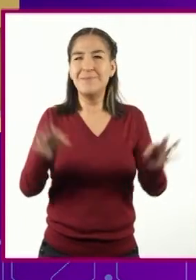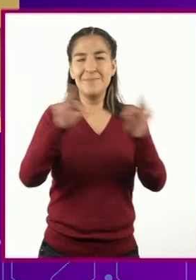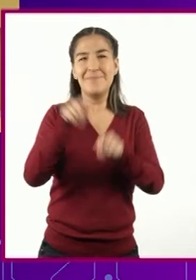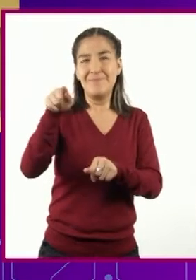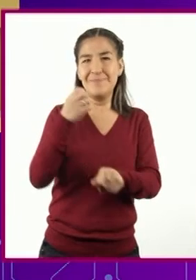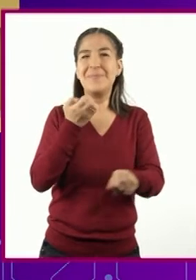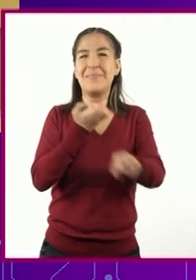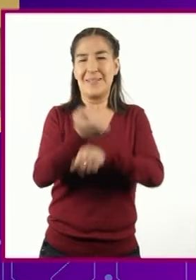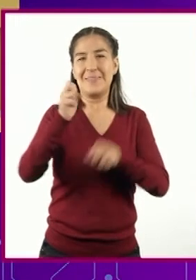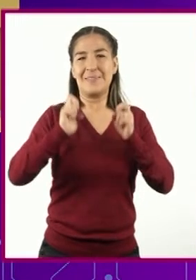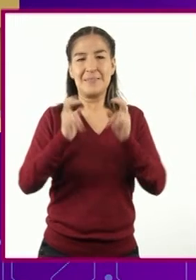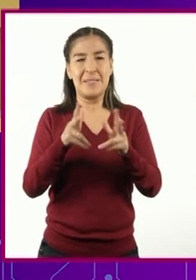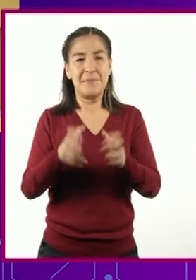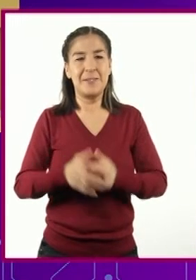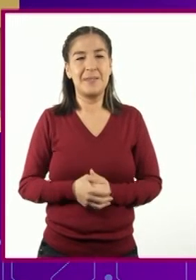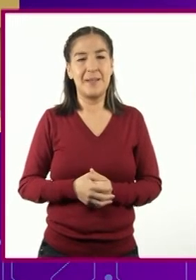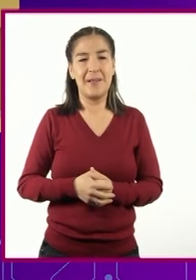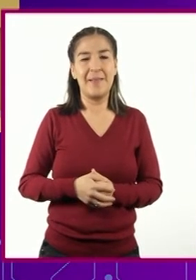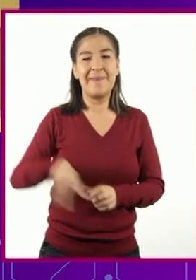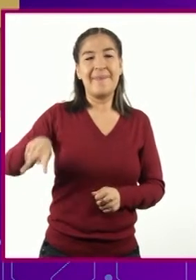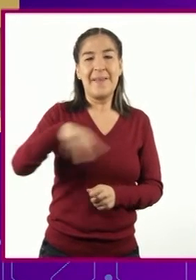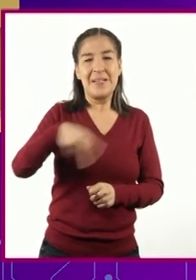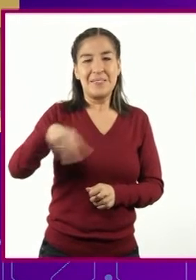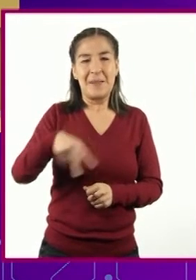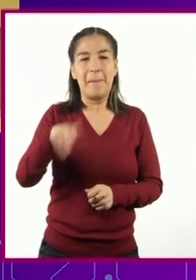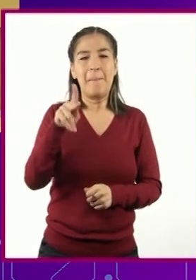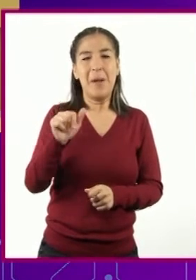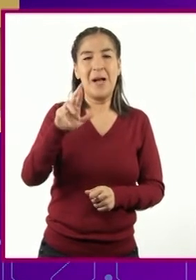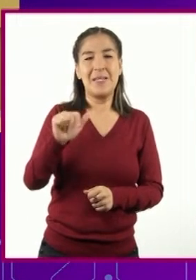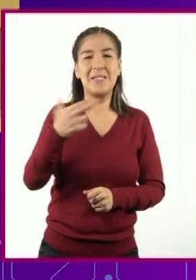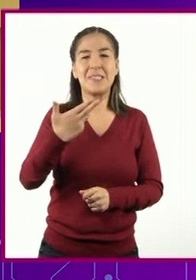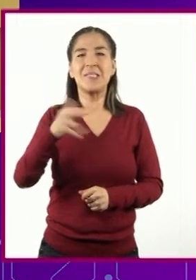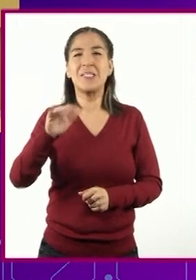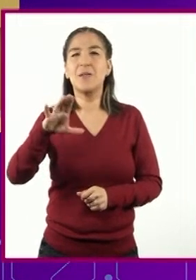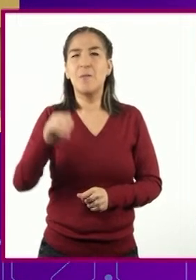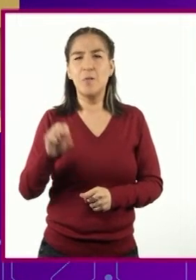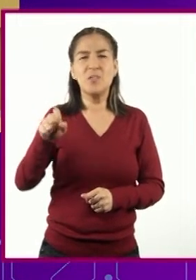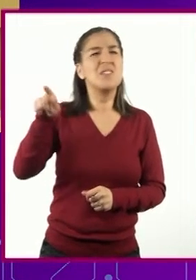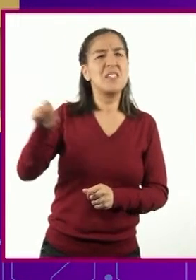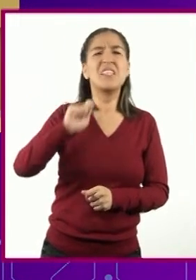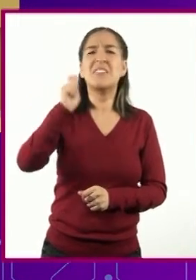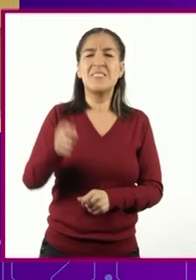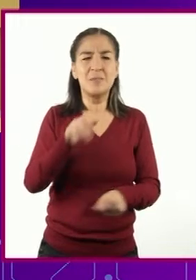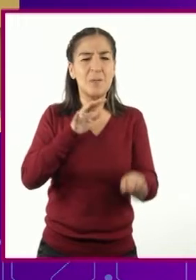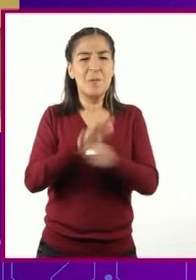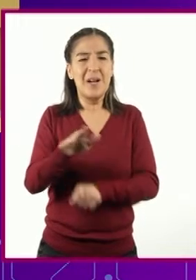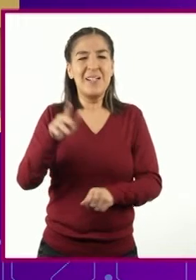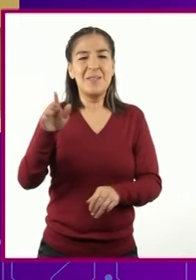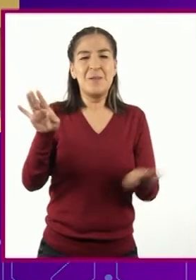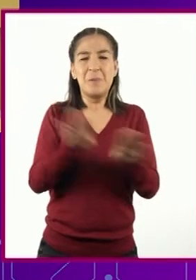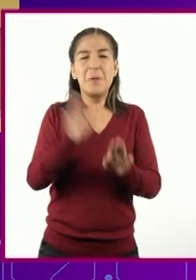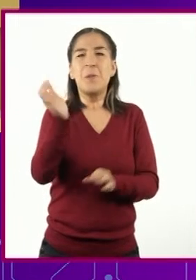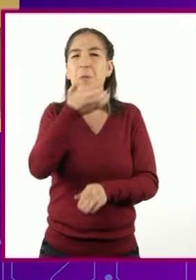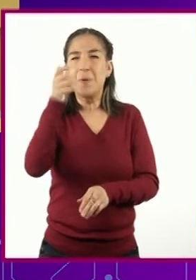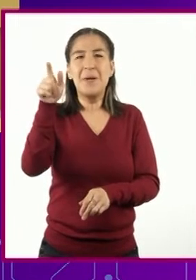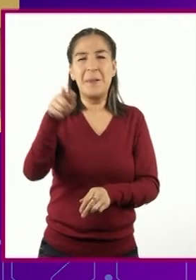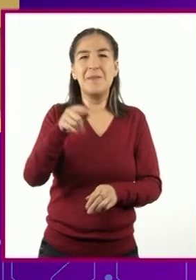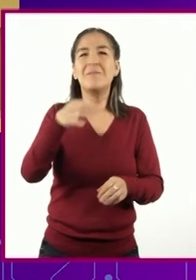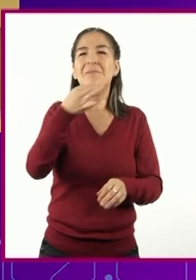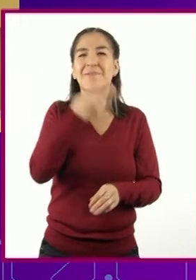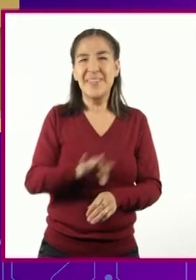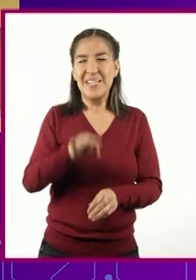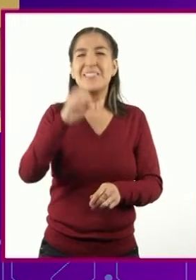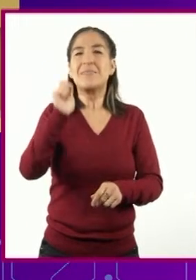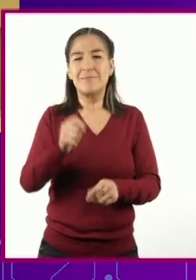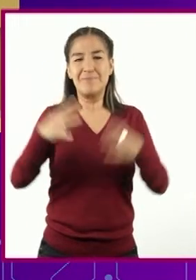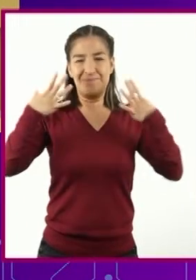de Chiapas, la danza de los parachicos. El aspecto más llamativo de esta fiesta son los